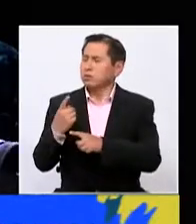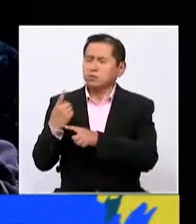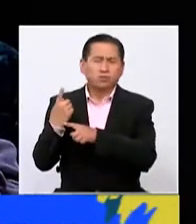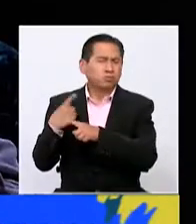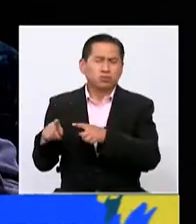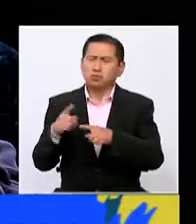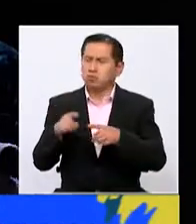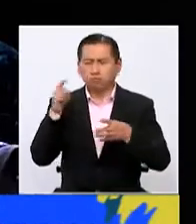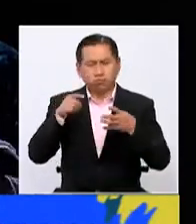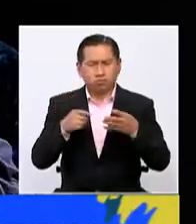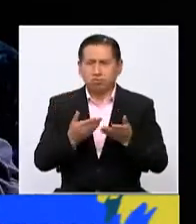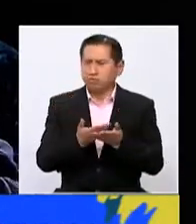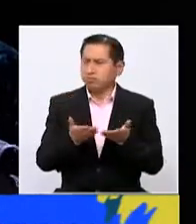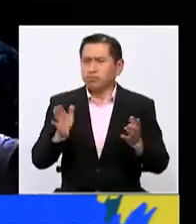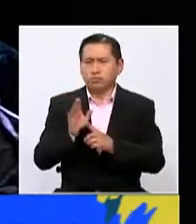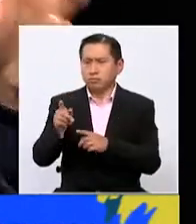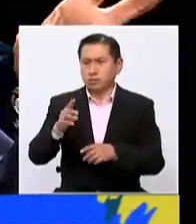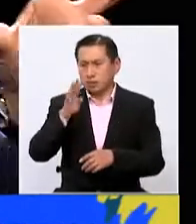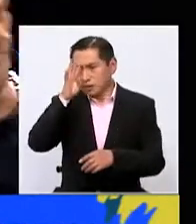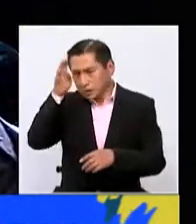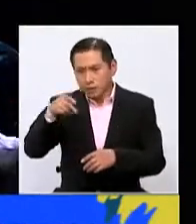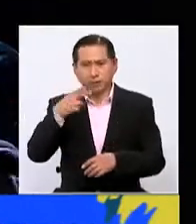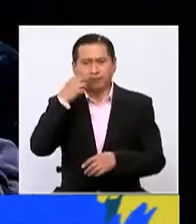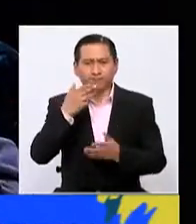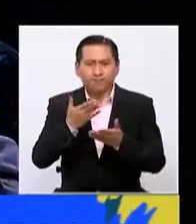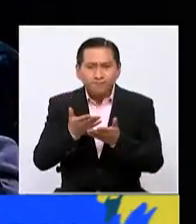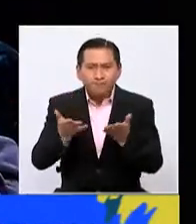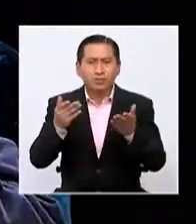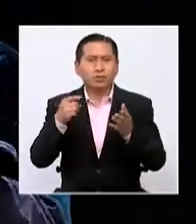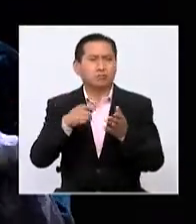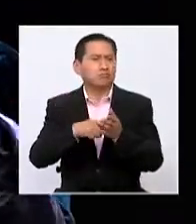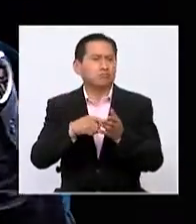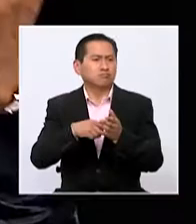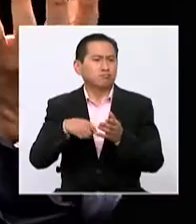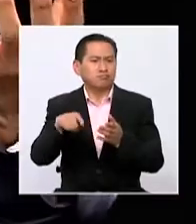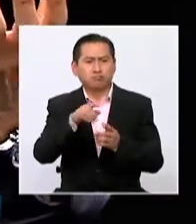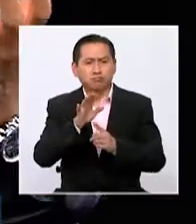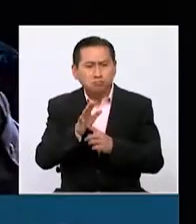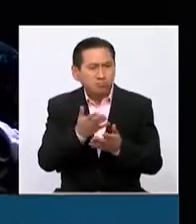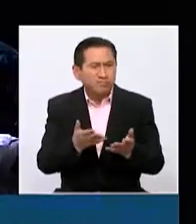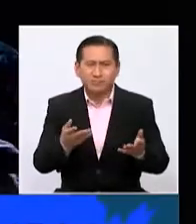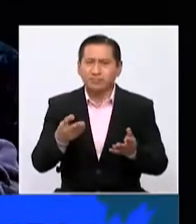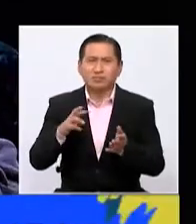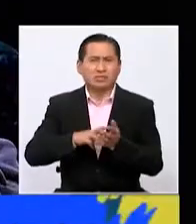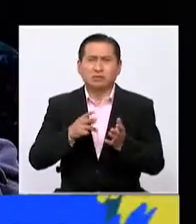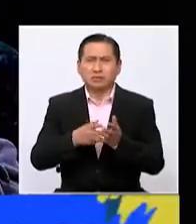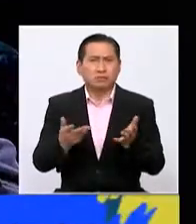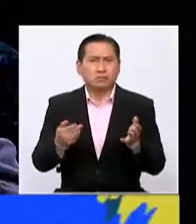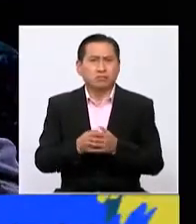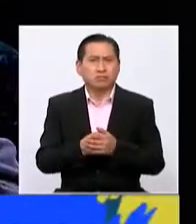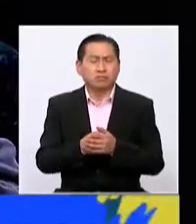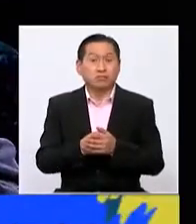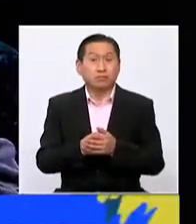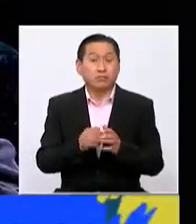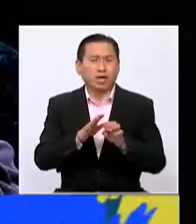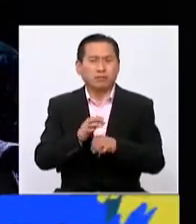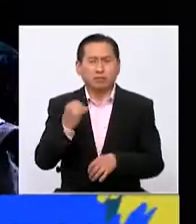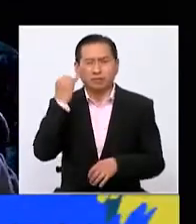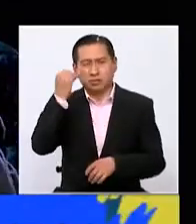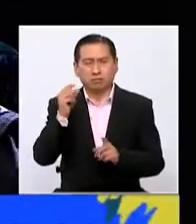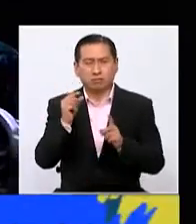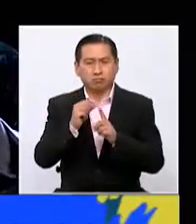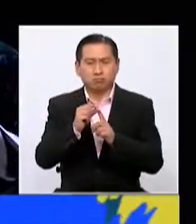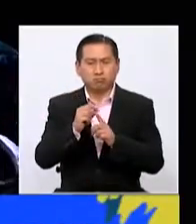digamos, escenarios, bien sea la ficción, el entretenimiento, en la complejidad que significa. Una idea y